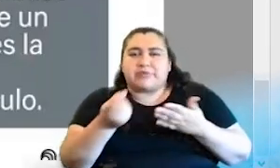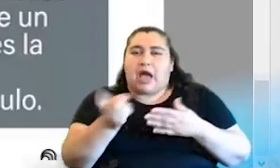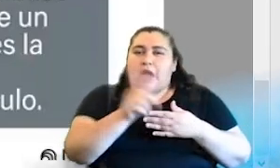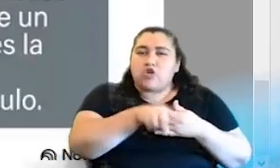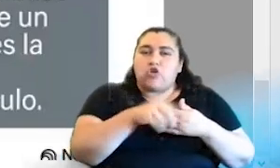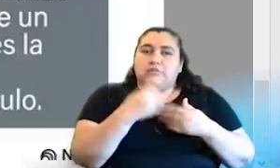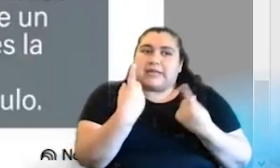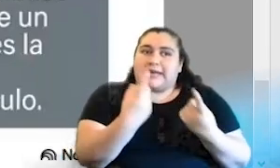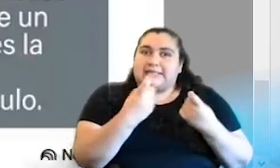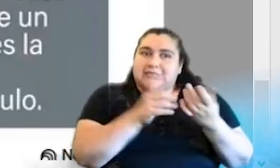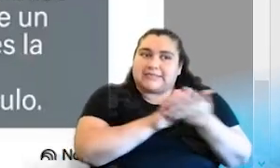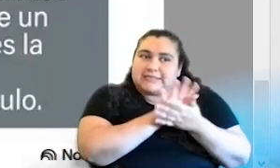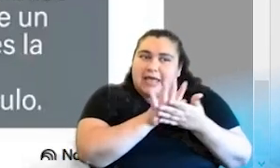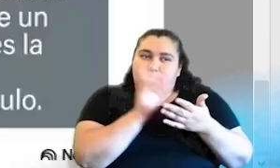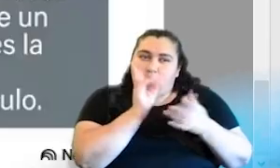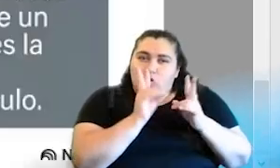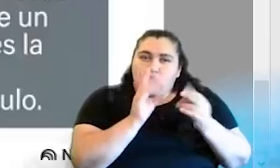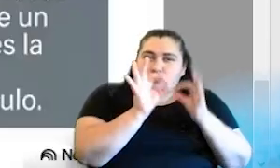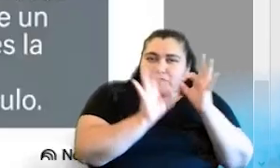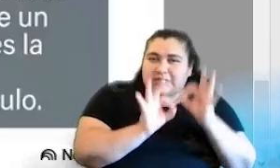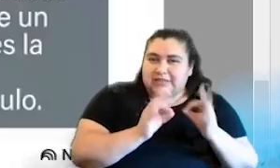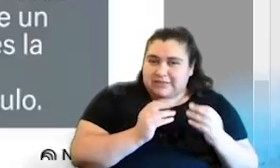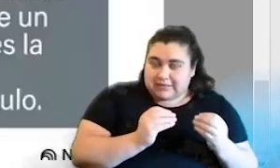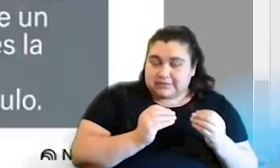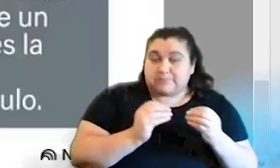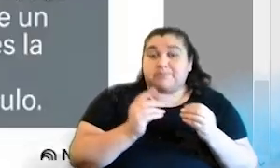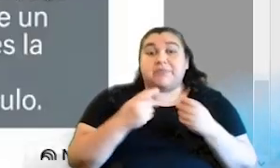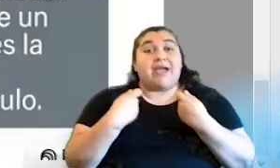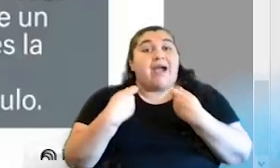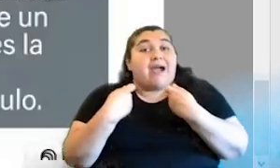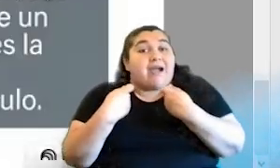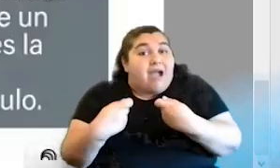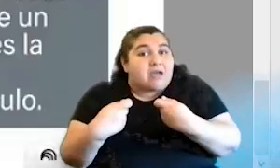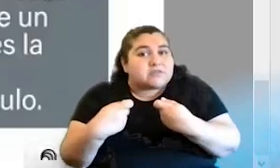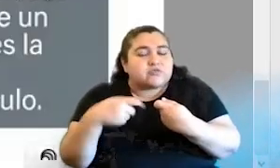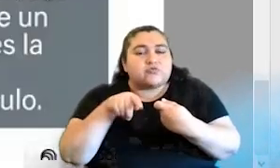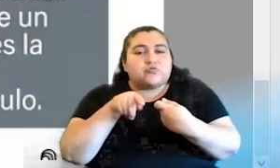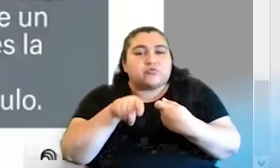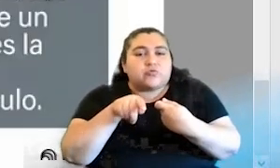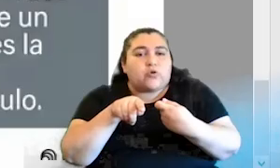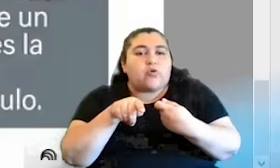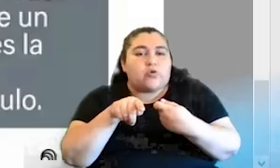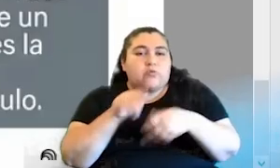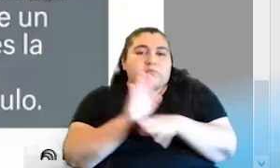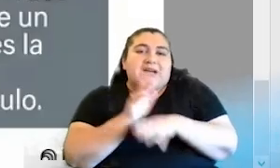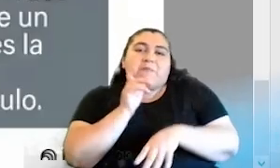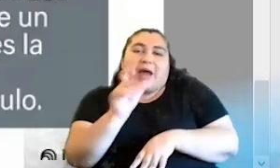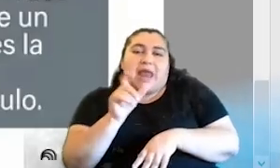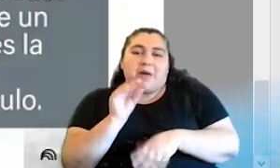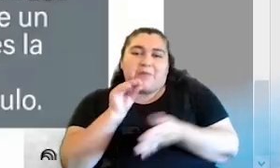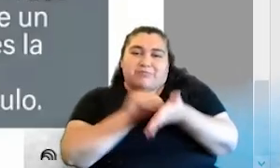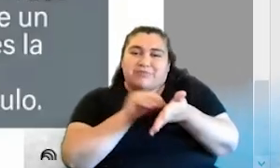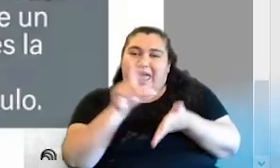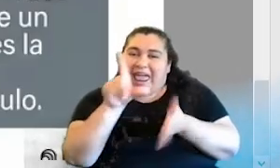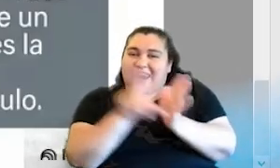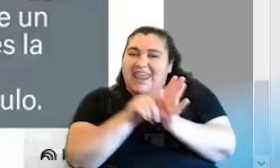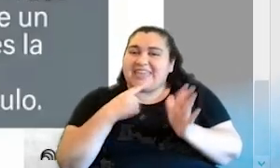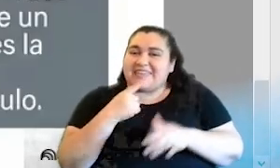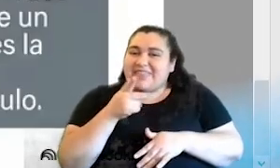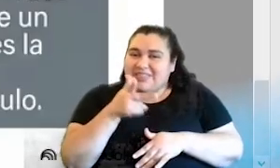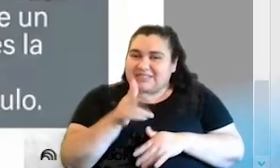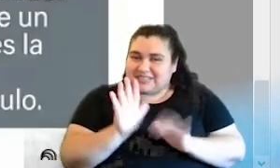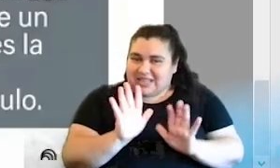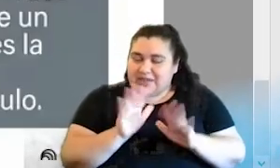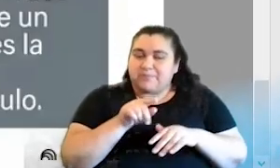El gasto necesario es todo gasto, valga la redundancia, así lo define la ley, necesario para